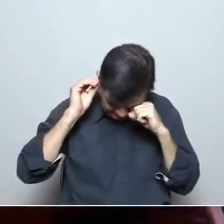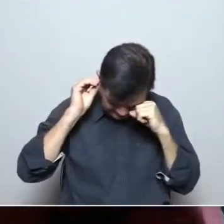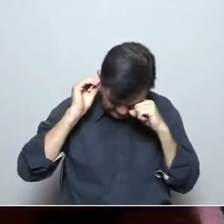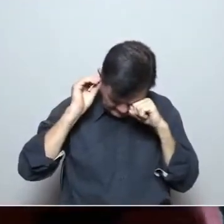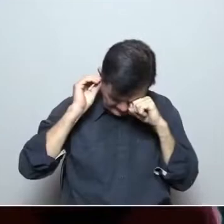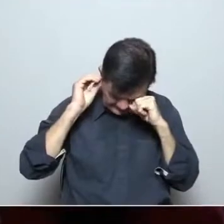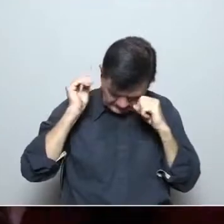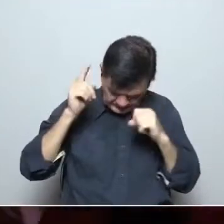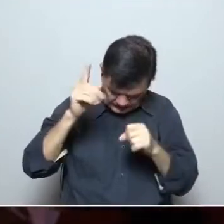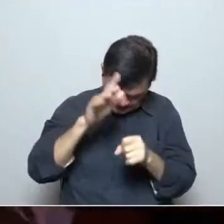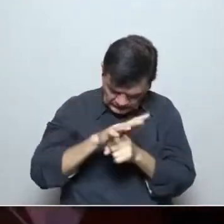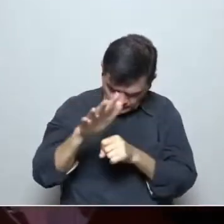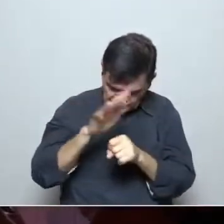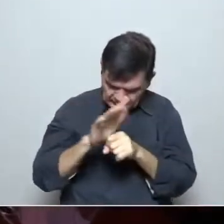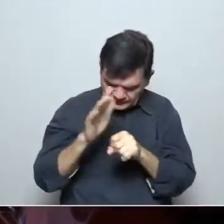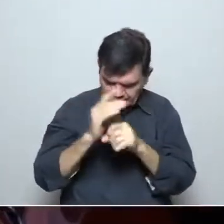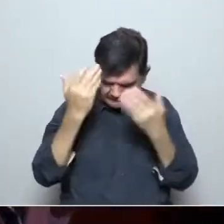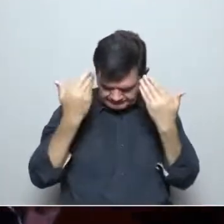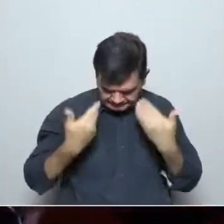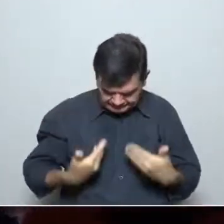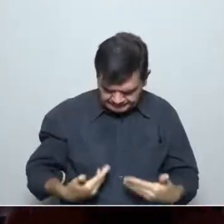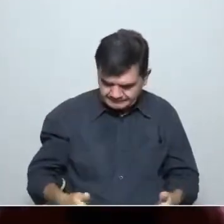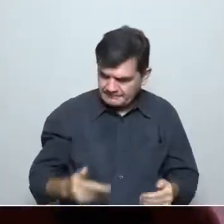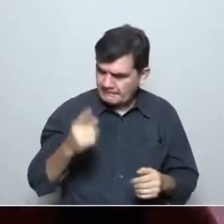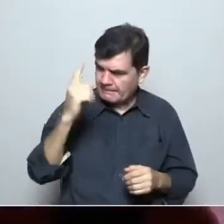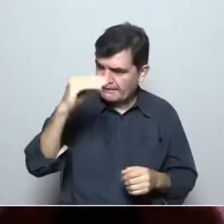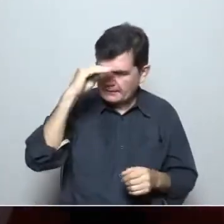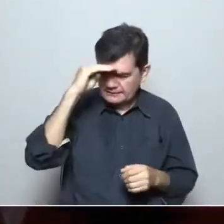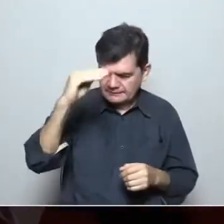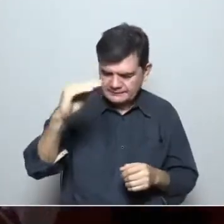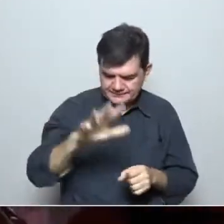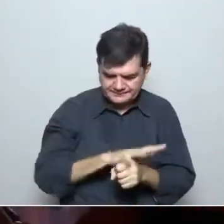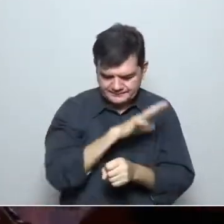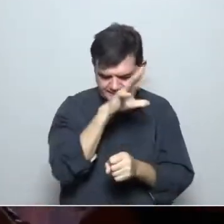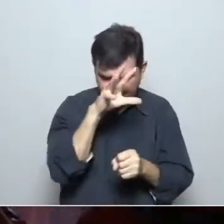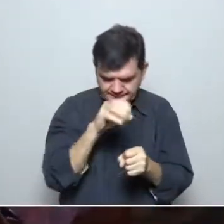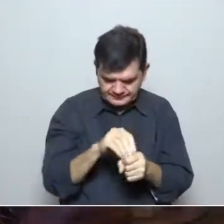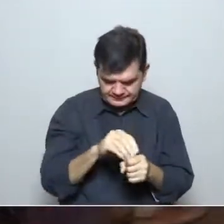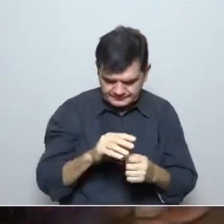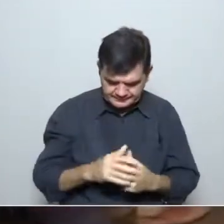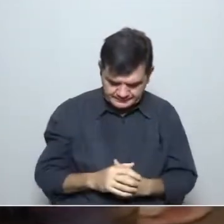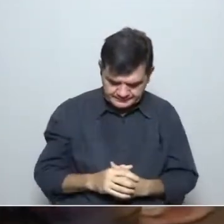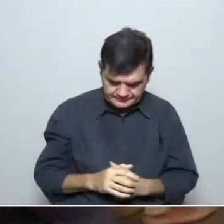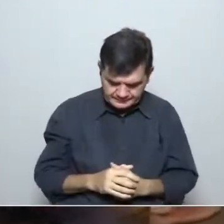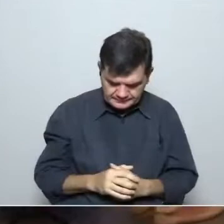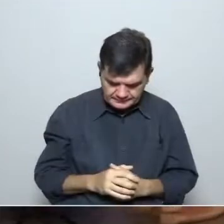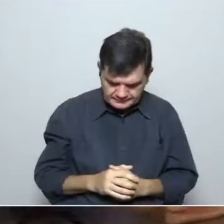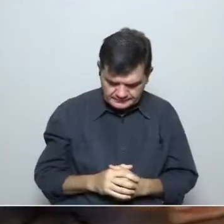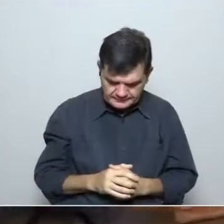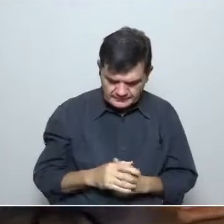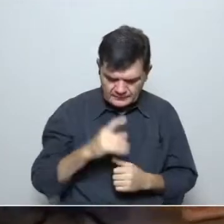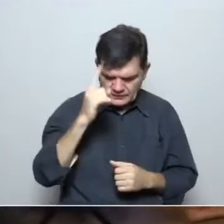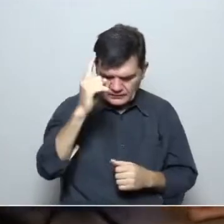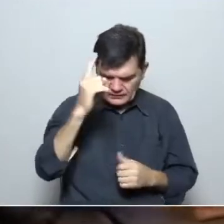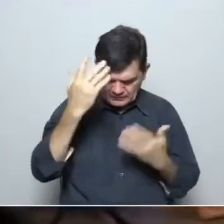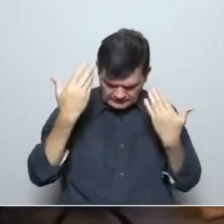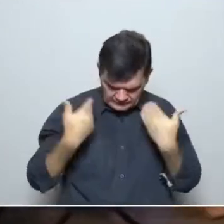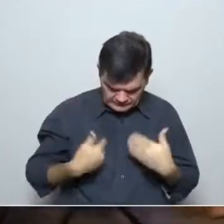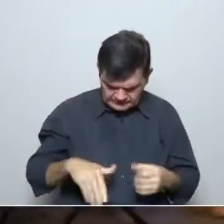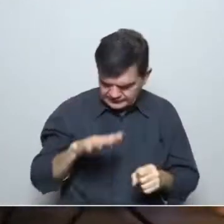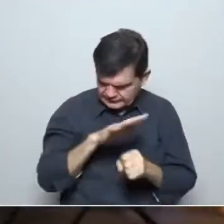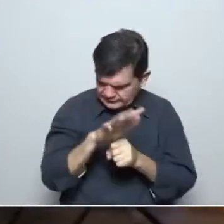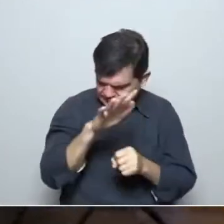Eres suficiente para mí. Tú lo llenas todo, Jesús. Tú lo llenas